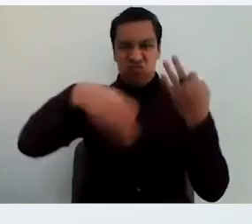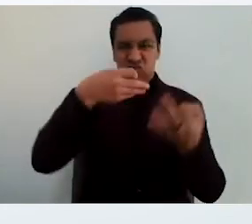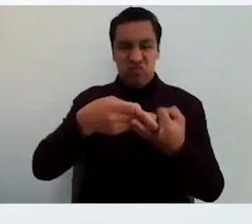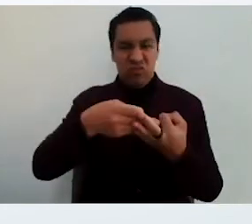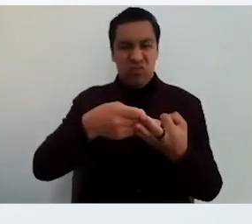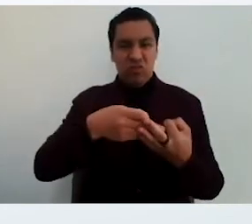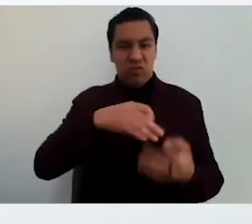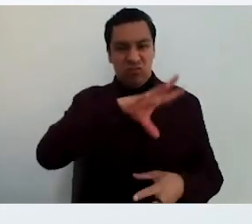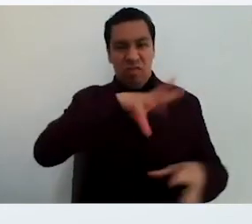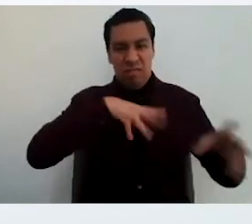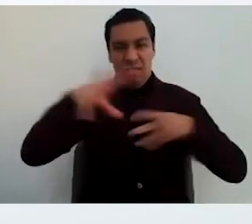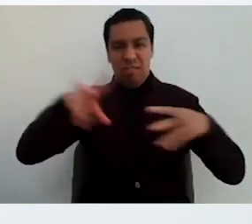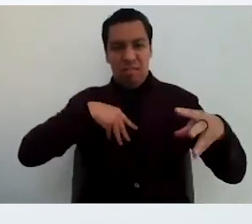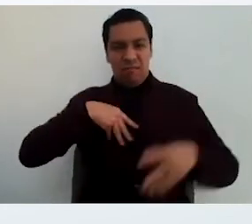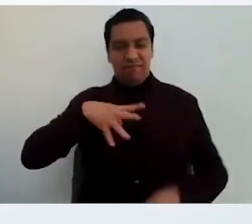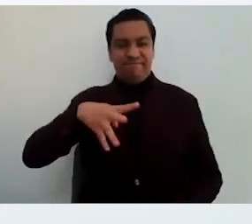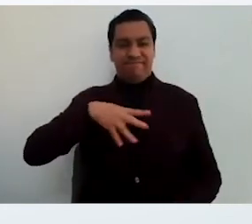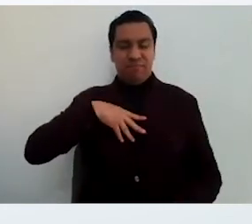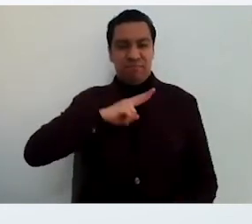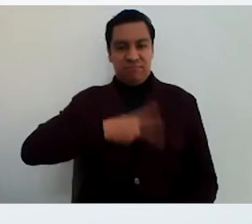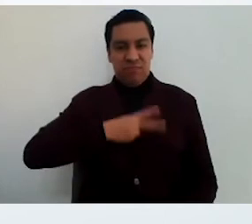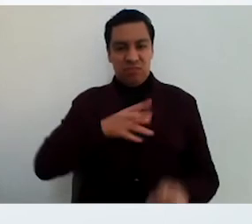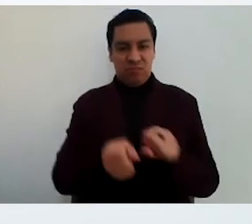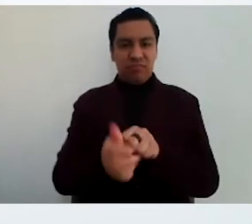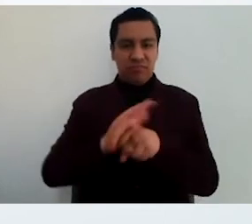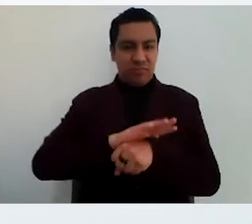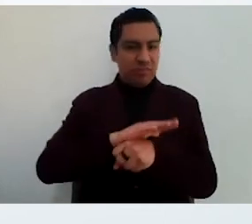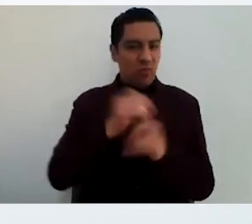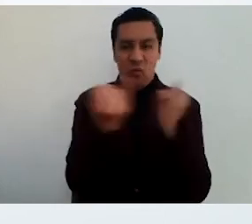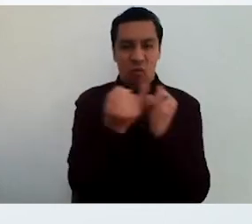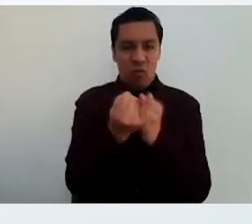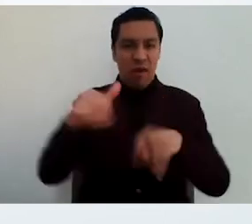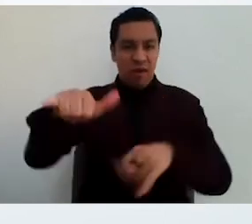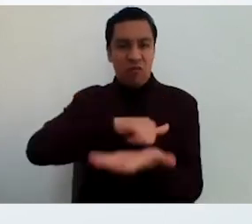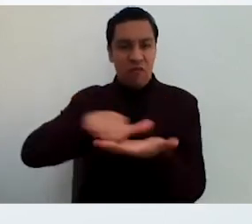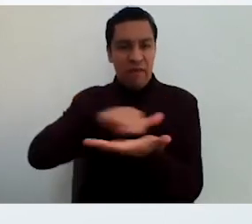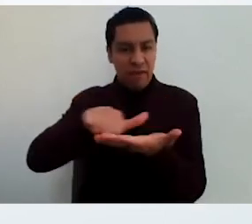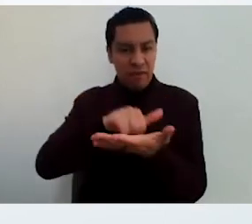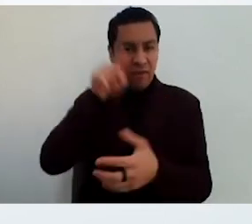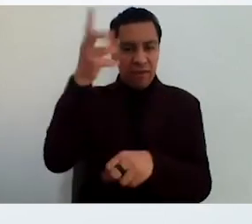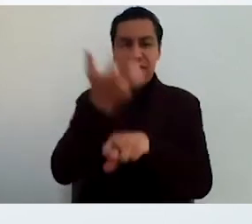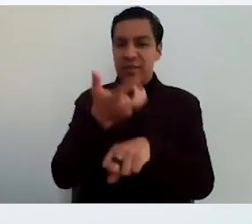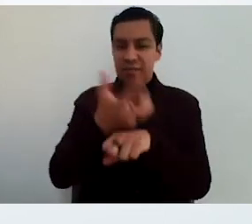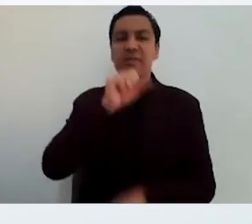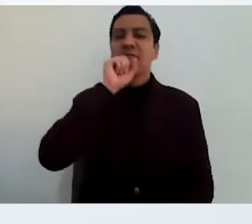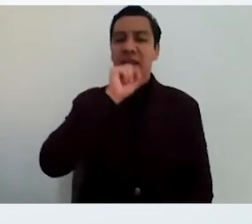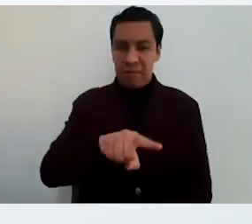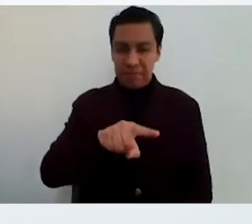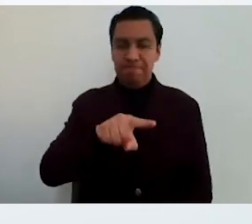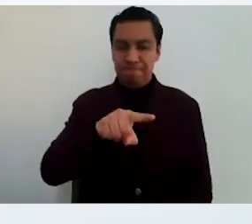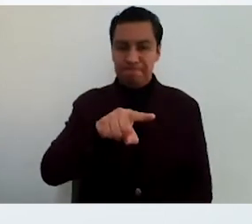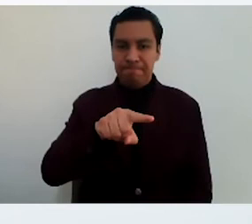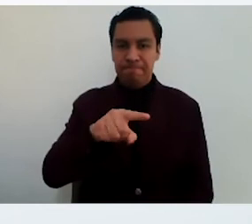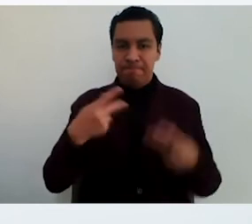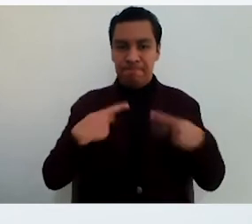y el resultado está alrededor del 20%. Ahí vemos que 8 de cada 10 siguen siendo susceptibles